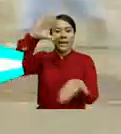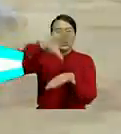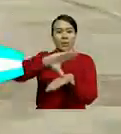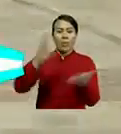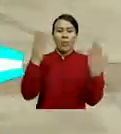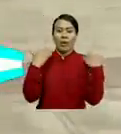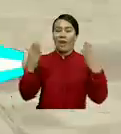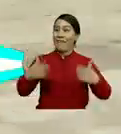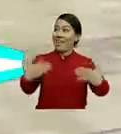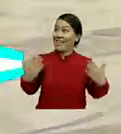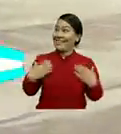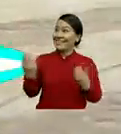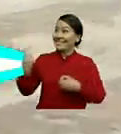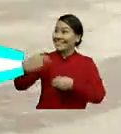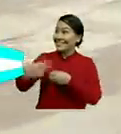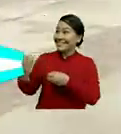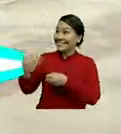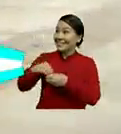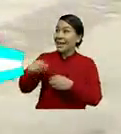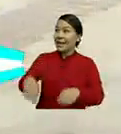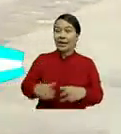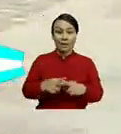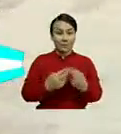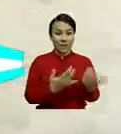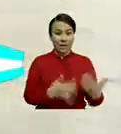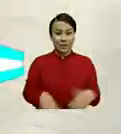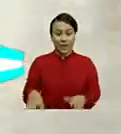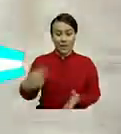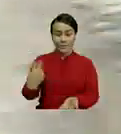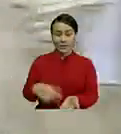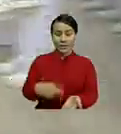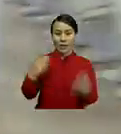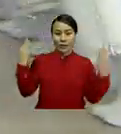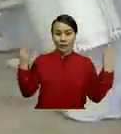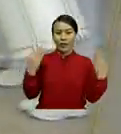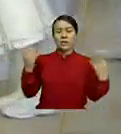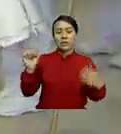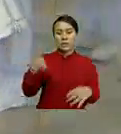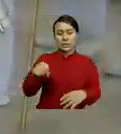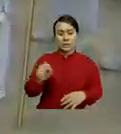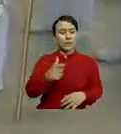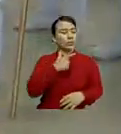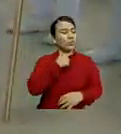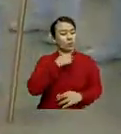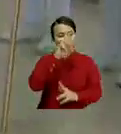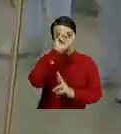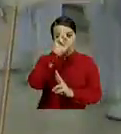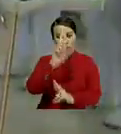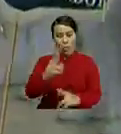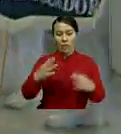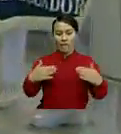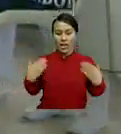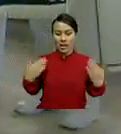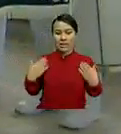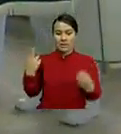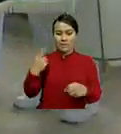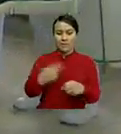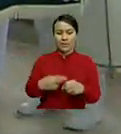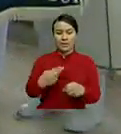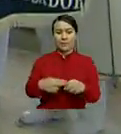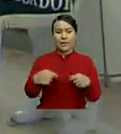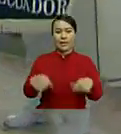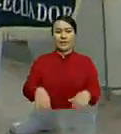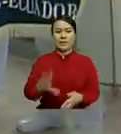orgullo participar hoy en el arranque de estas actividades por las fiestas de fundación. Así es, un honor y un orgullo participar aquí en lo que es